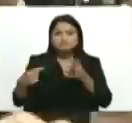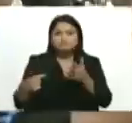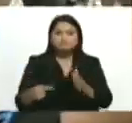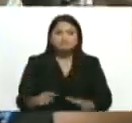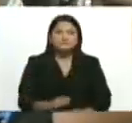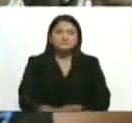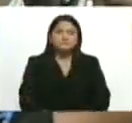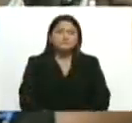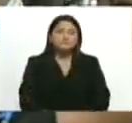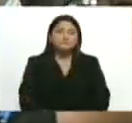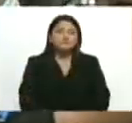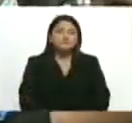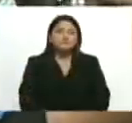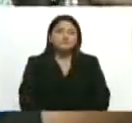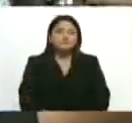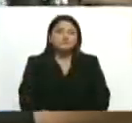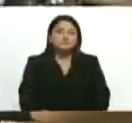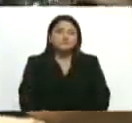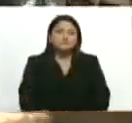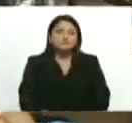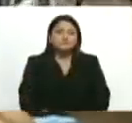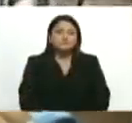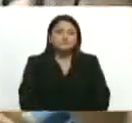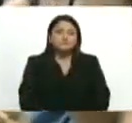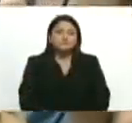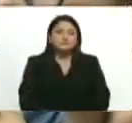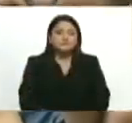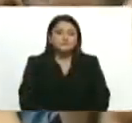una cantidad de elementos.